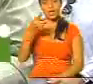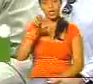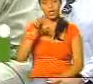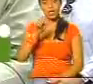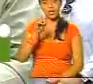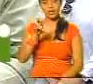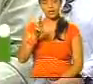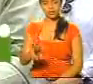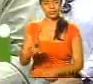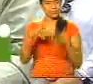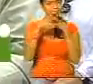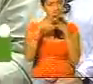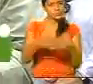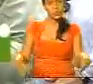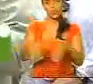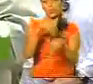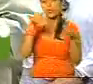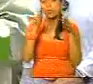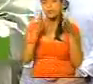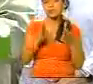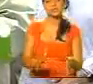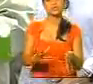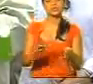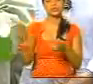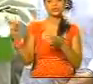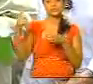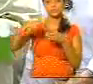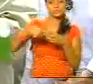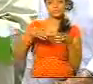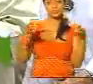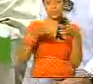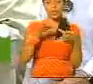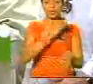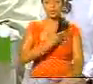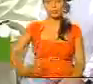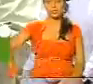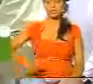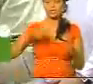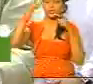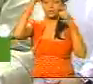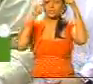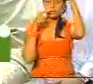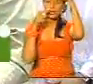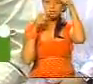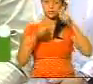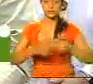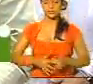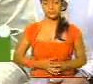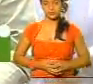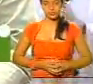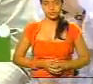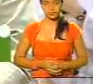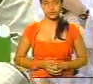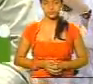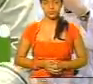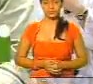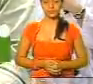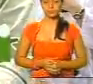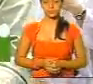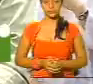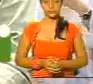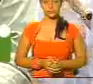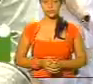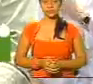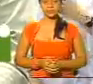y a todos los ministros y ministras del gabinete del presidente de la República Bolivariana de Venezuela, comandante Hugo